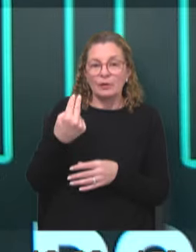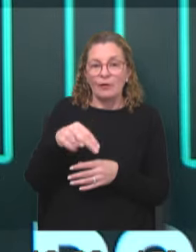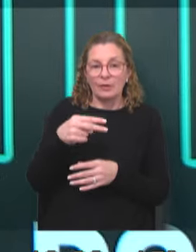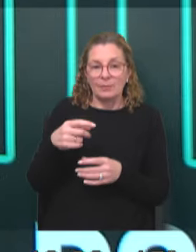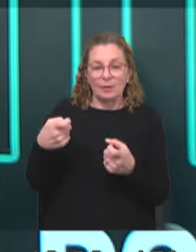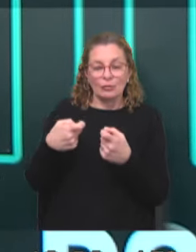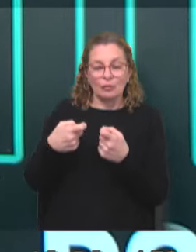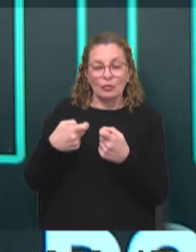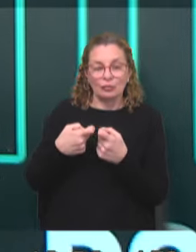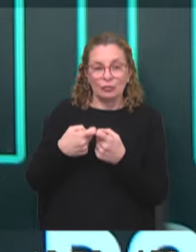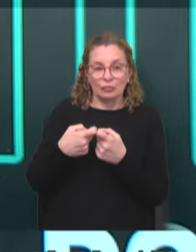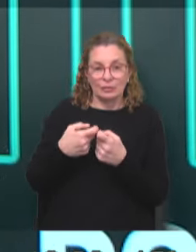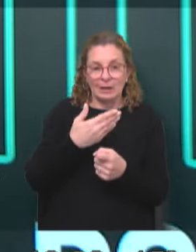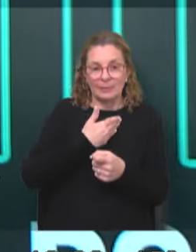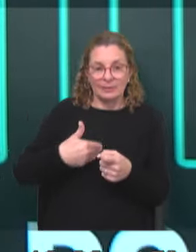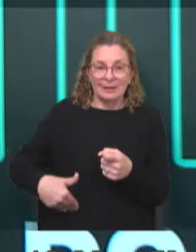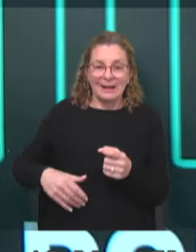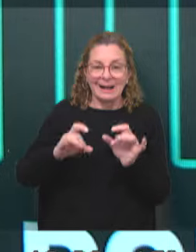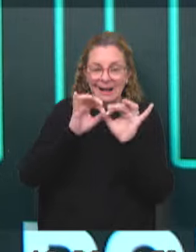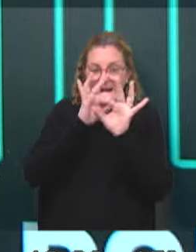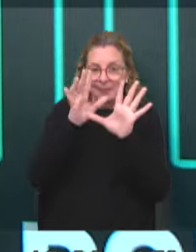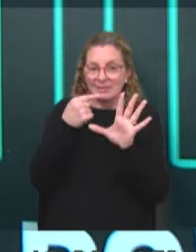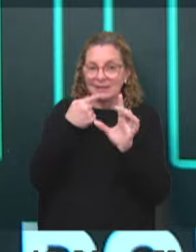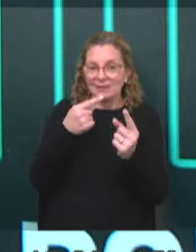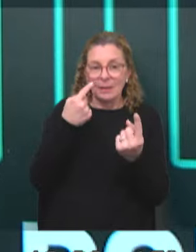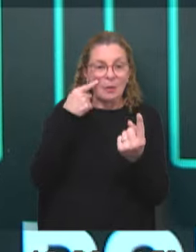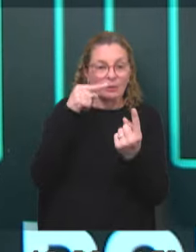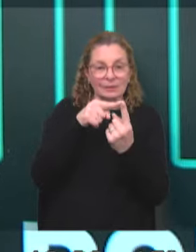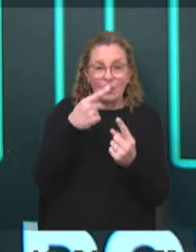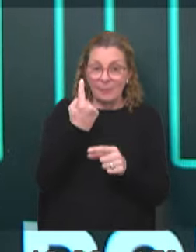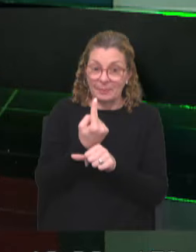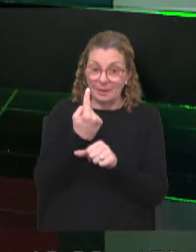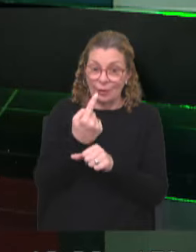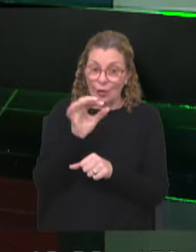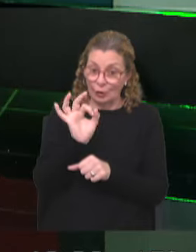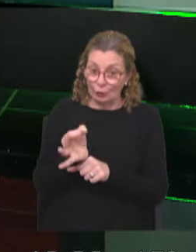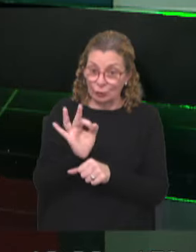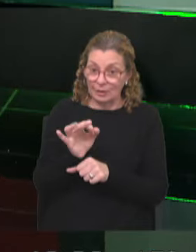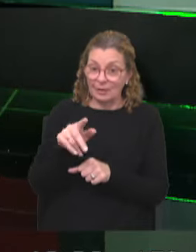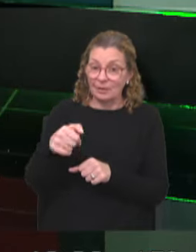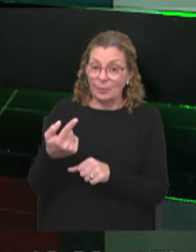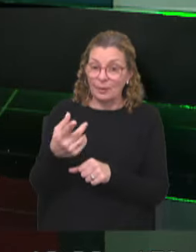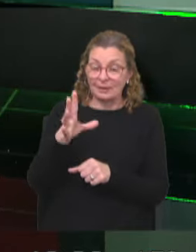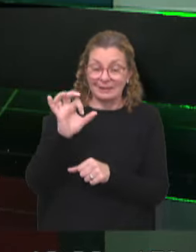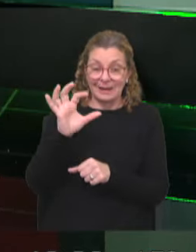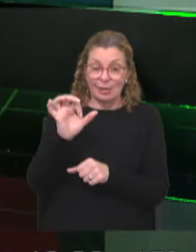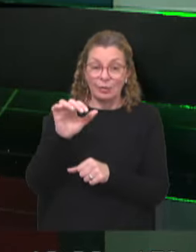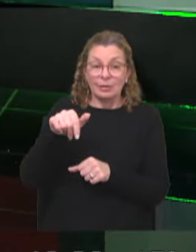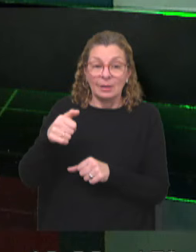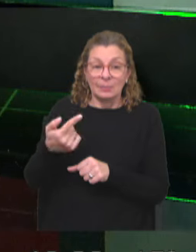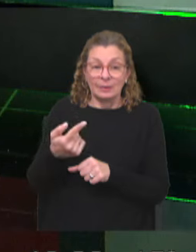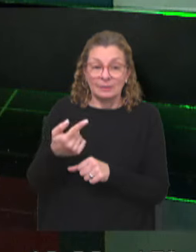la coalición es decir traza claramente que el objetivo primero para él está en Octubre y en el senado Pedro